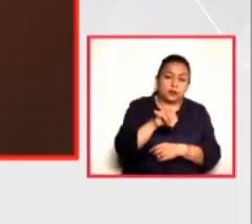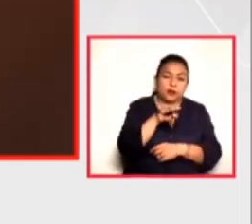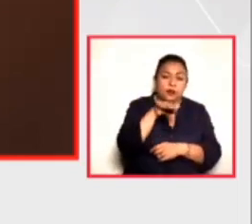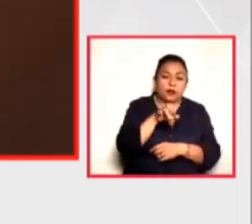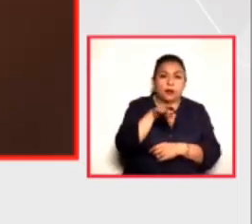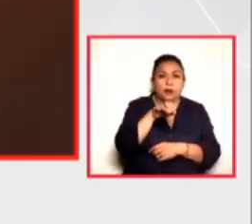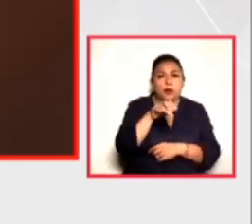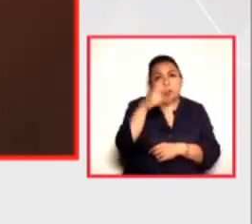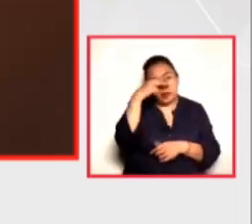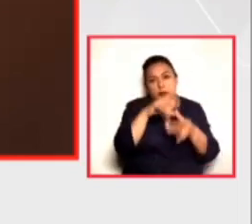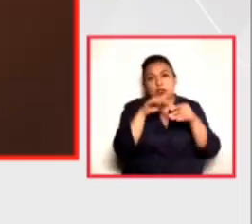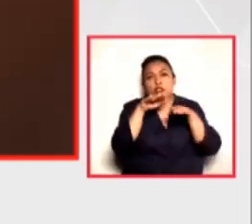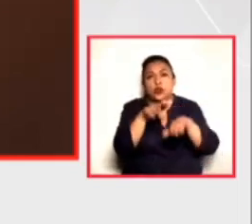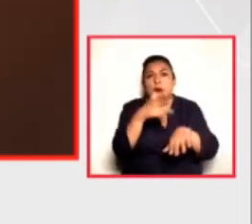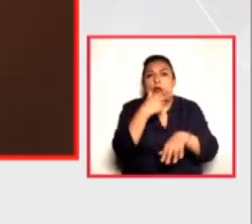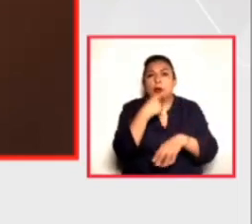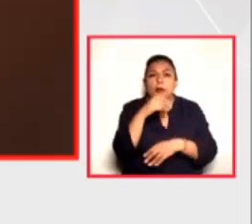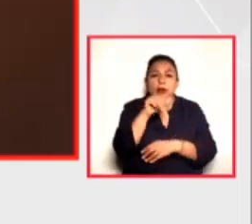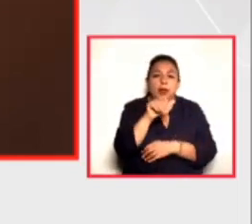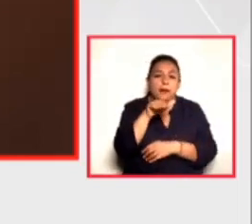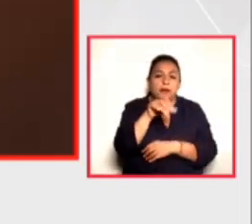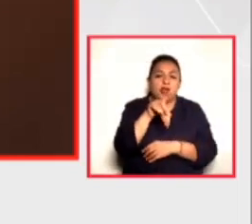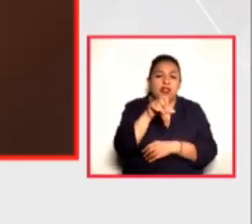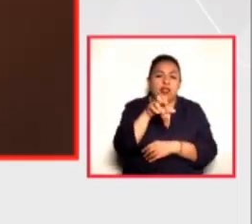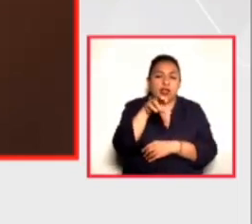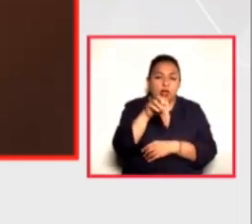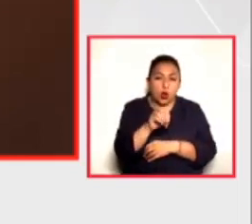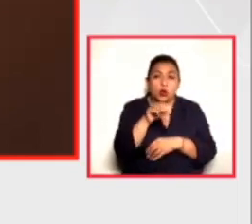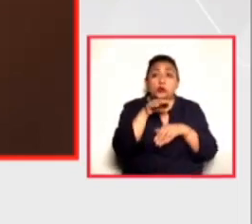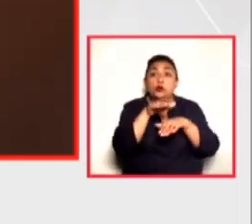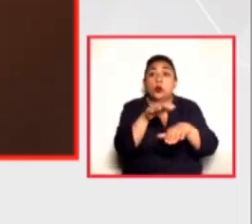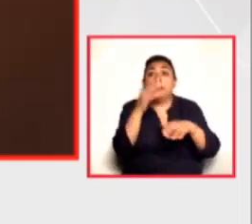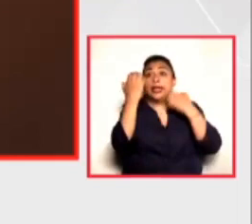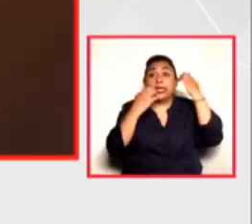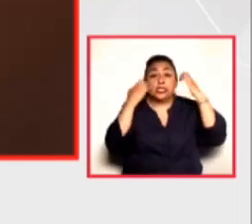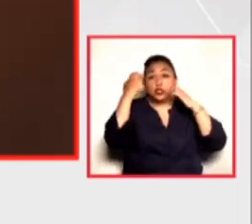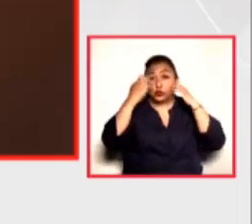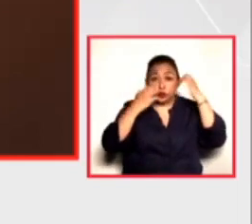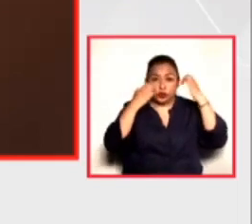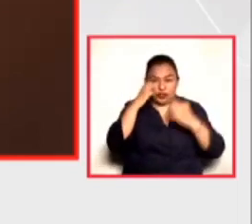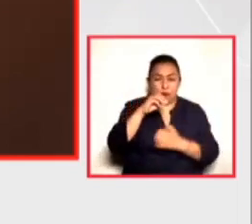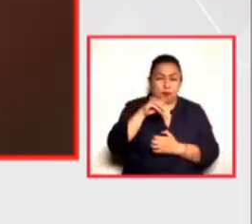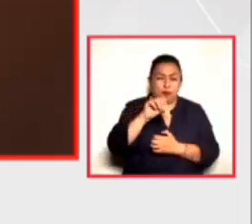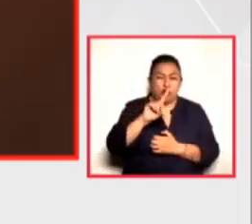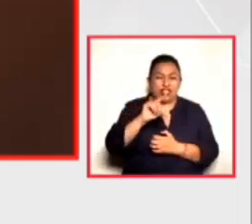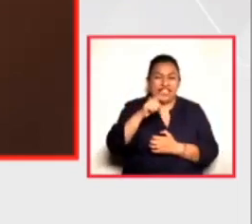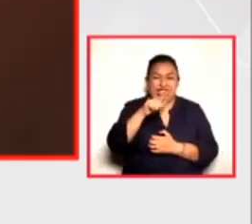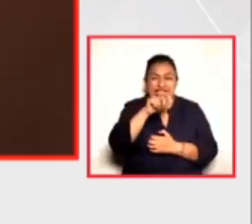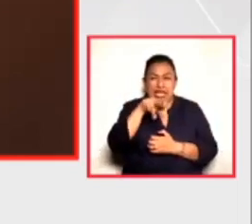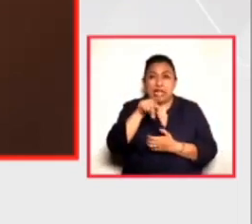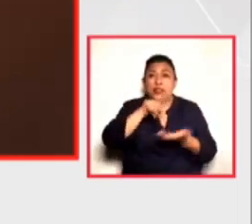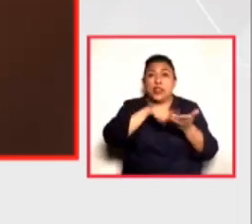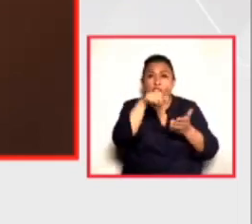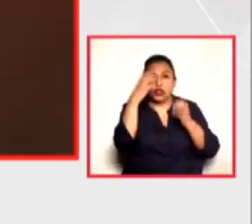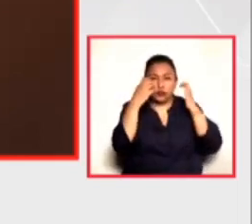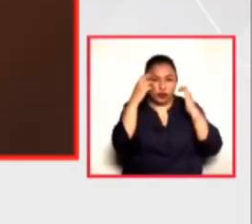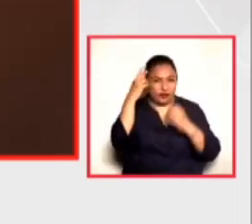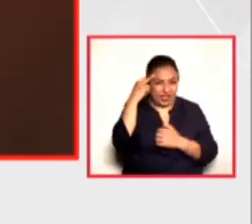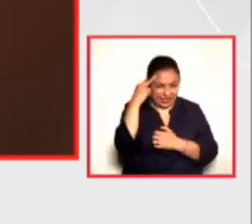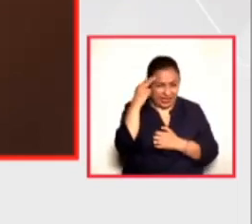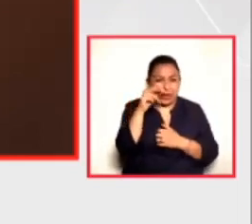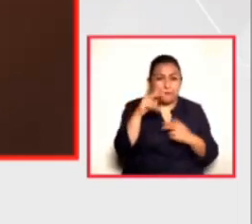italiano Amadeo Modigliani, a propósito de la exposición que se presenta en el Palacio de Bellas Artes, el París de Modigliani y